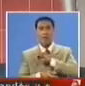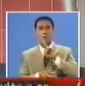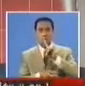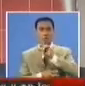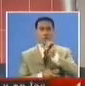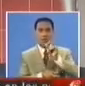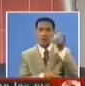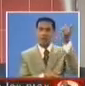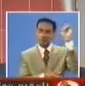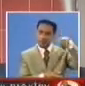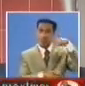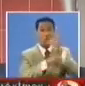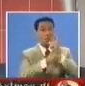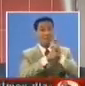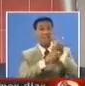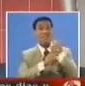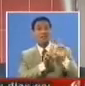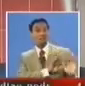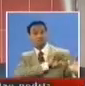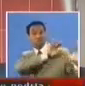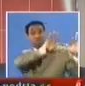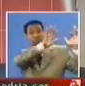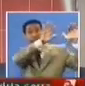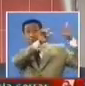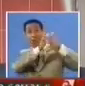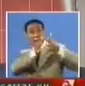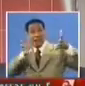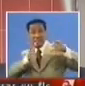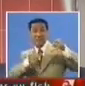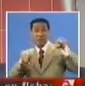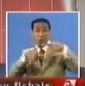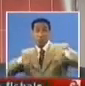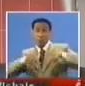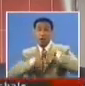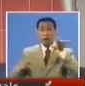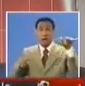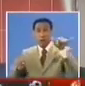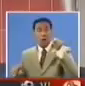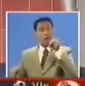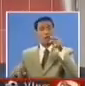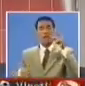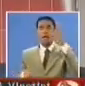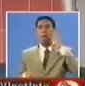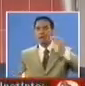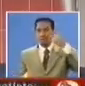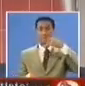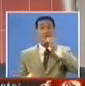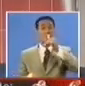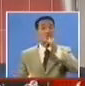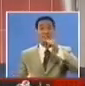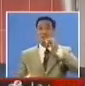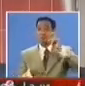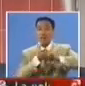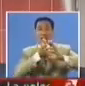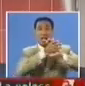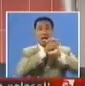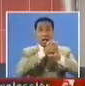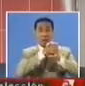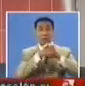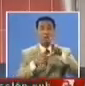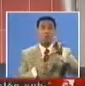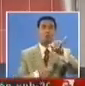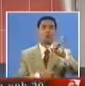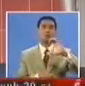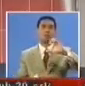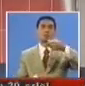semanas además corrió una de las olas más grandes del mundo en Hawái. Nos cuenta sus experiencias y veamos este siguiente reportaje de nuestro compañero